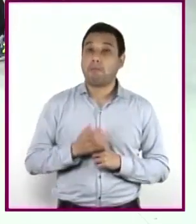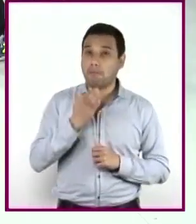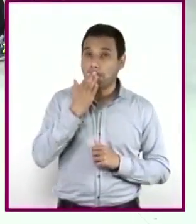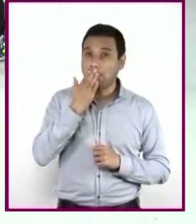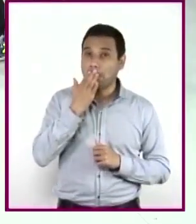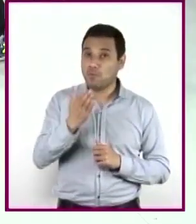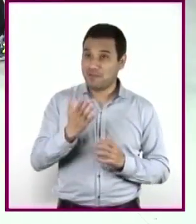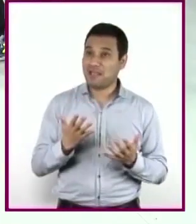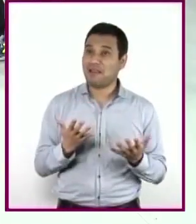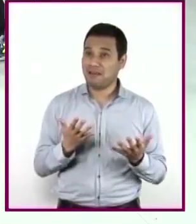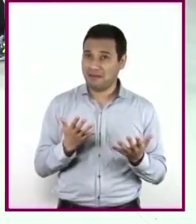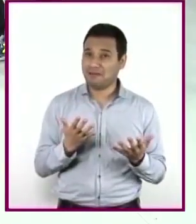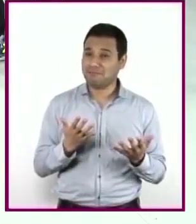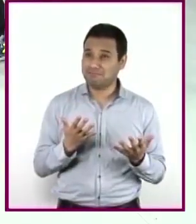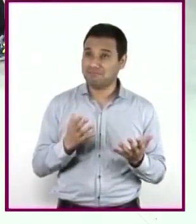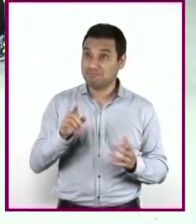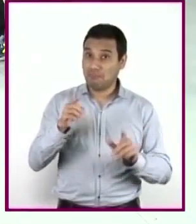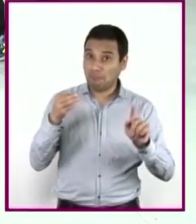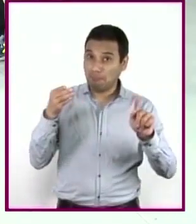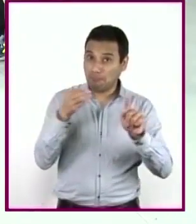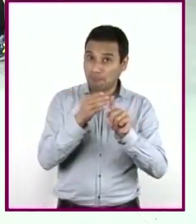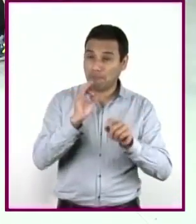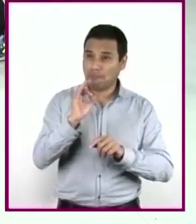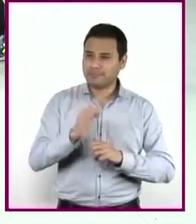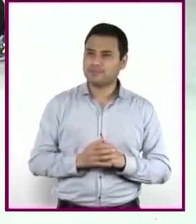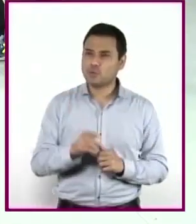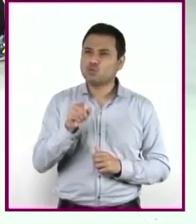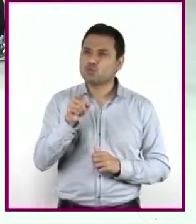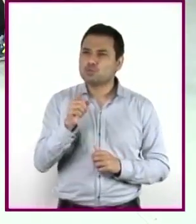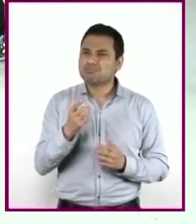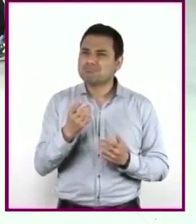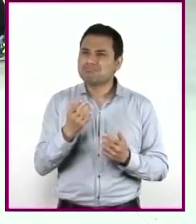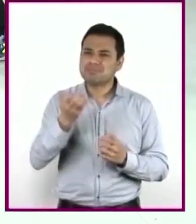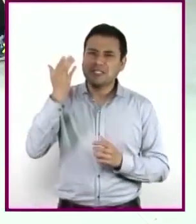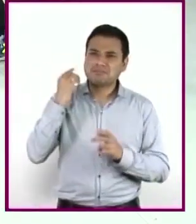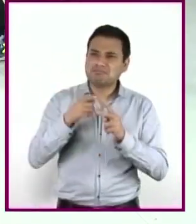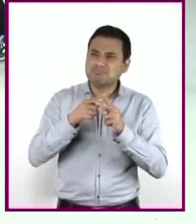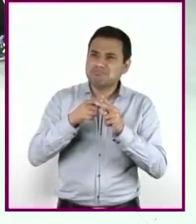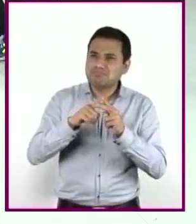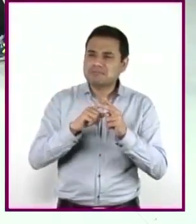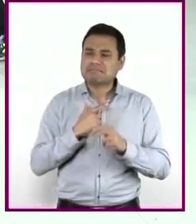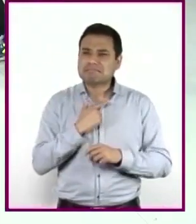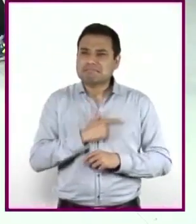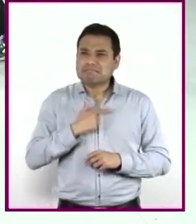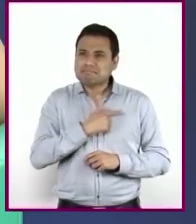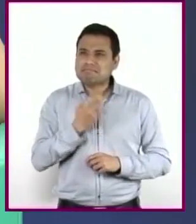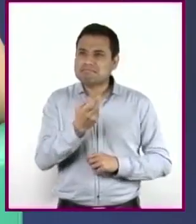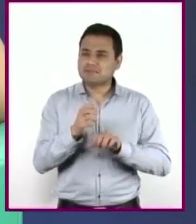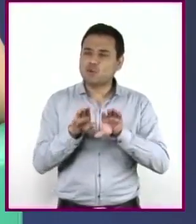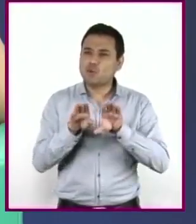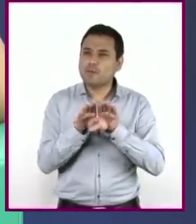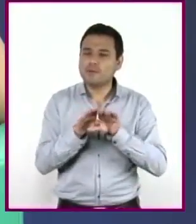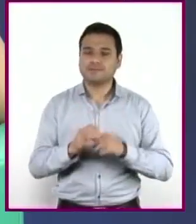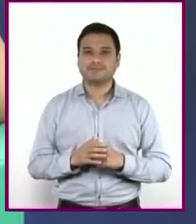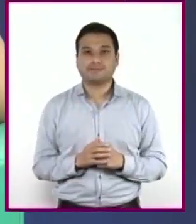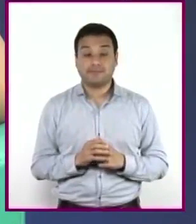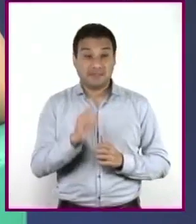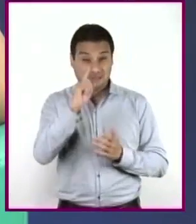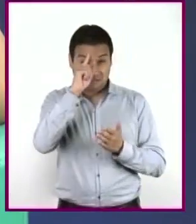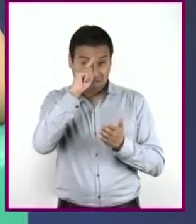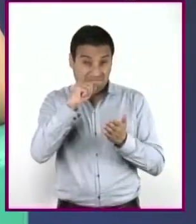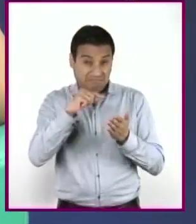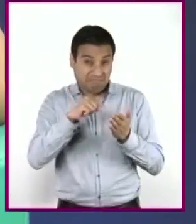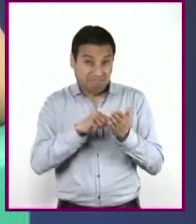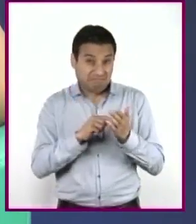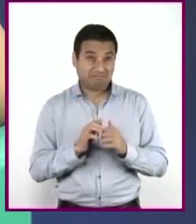problemas. Desde ahorita ya tienes, ya sabes hacia dónde quieres ir. Sí. ¿Qué fue lo que te empezó a guiar hacia eso? Pues creo